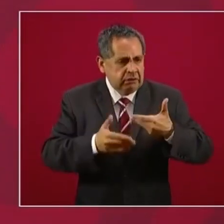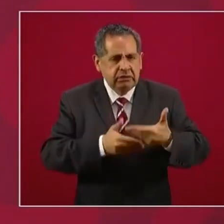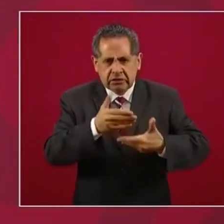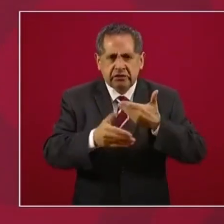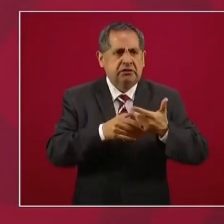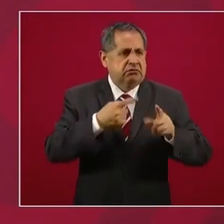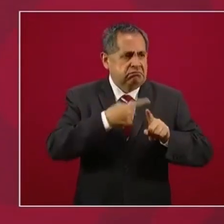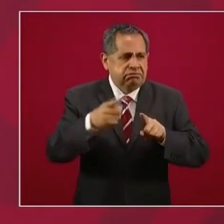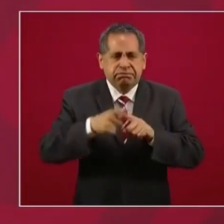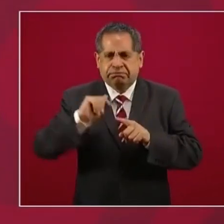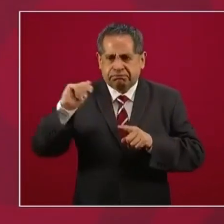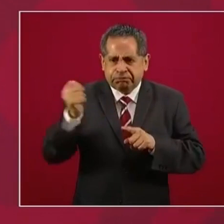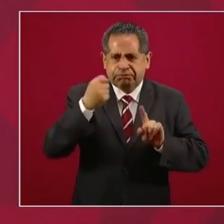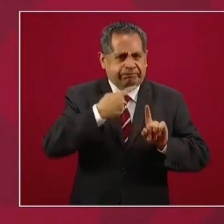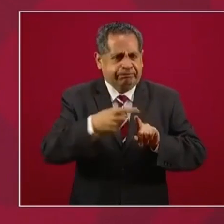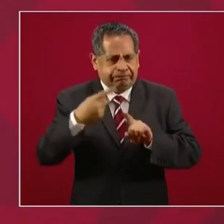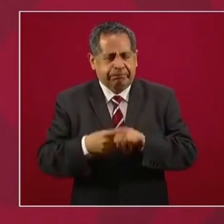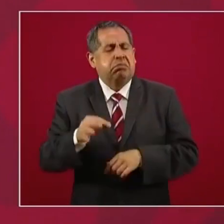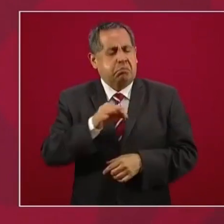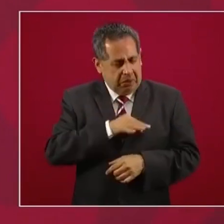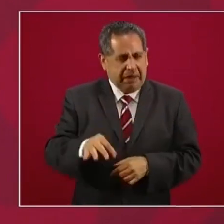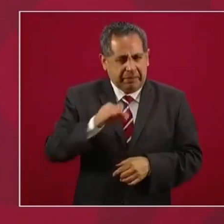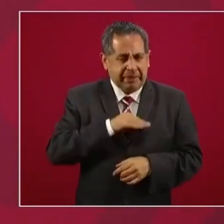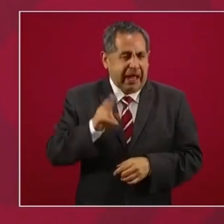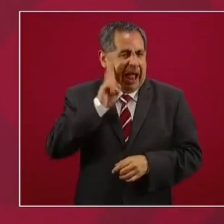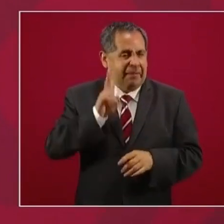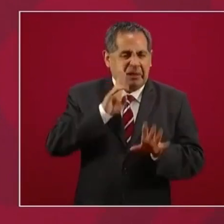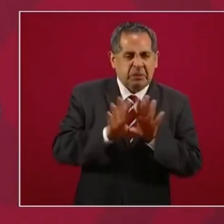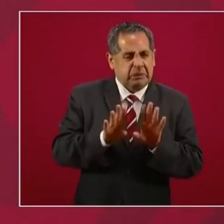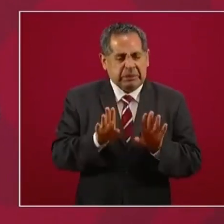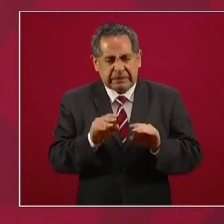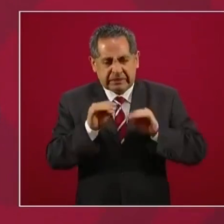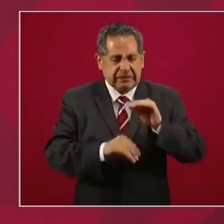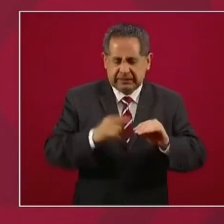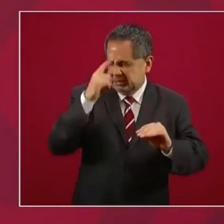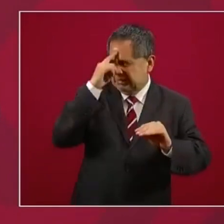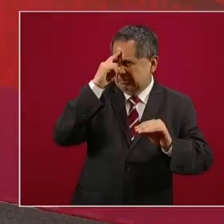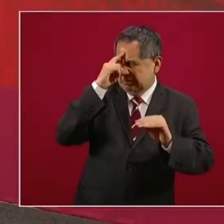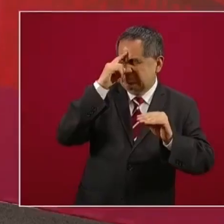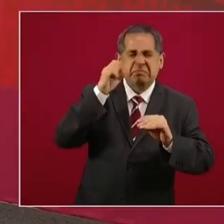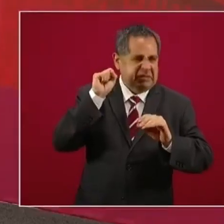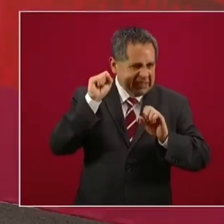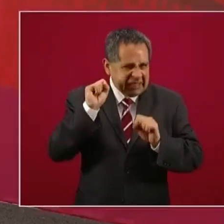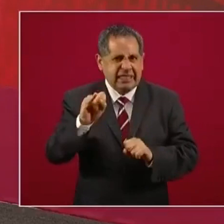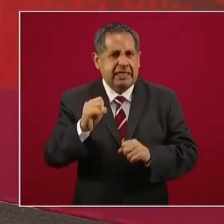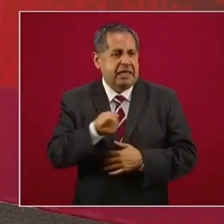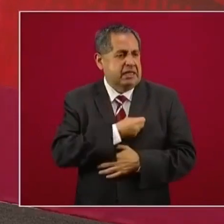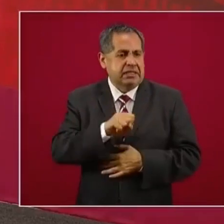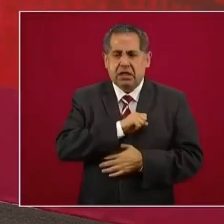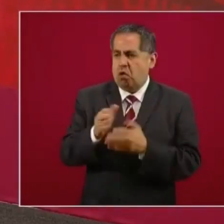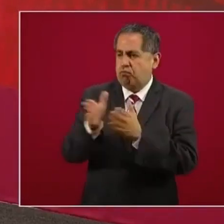poder cumplir con este reto, con este compromiso, bajo una amplia visión de salud